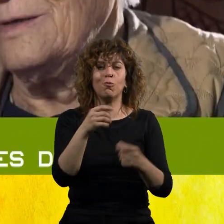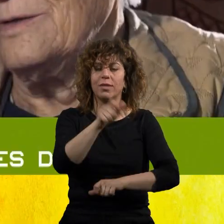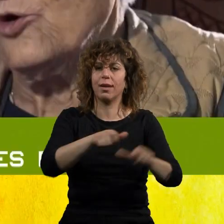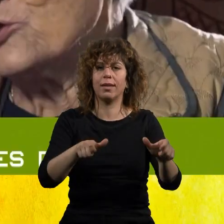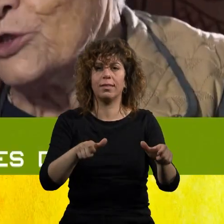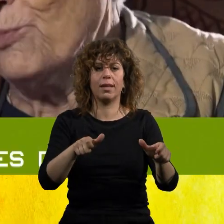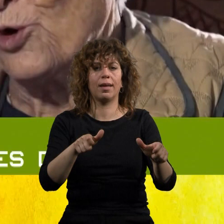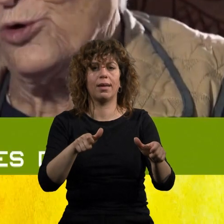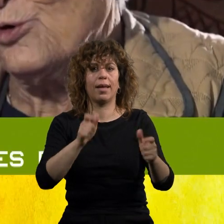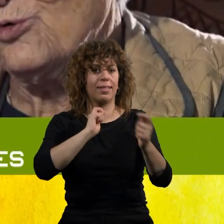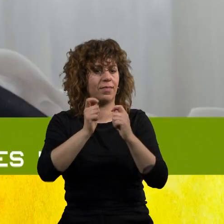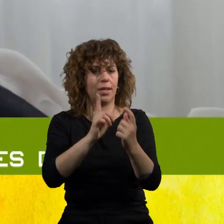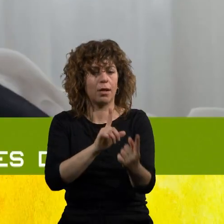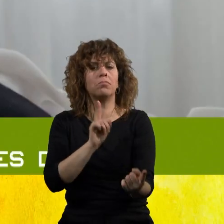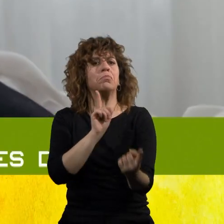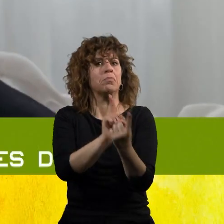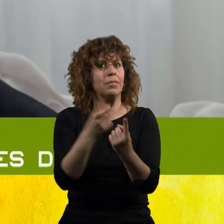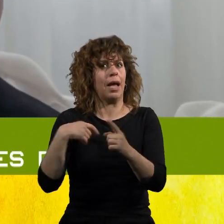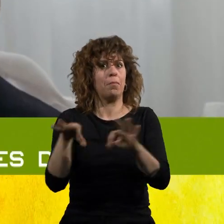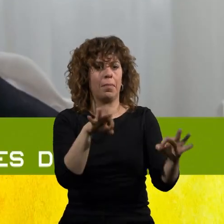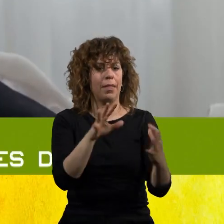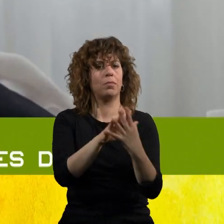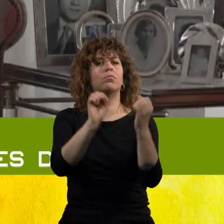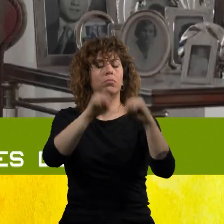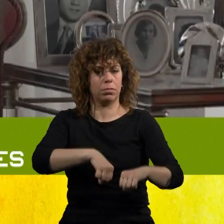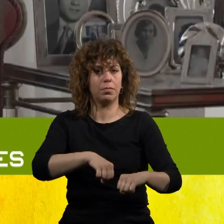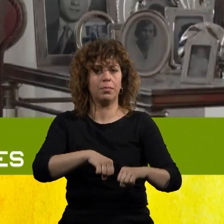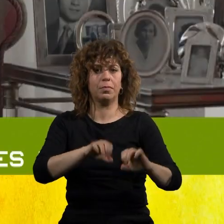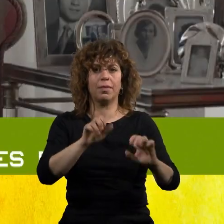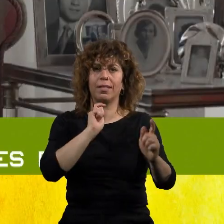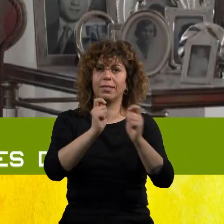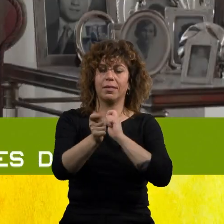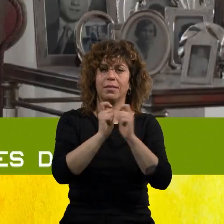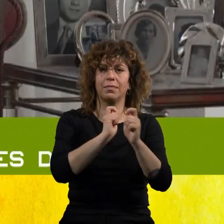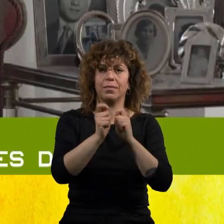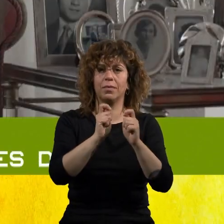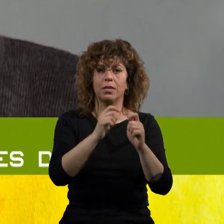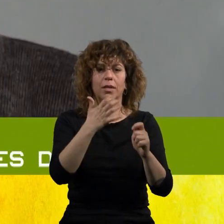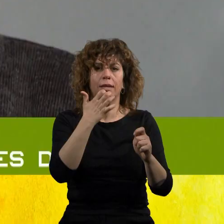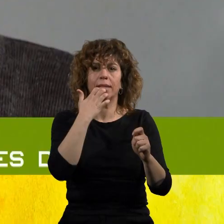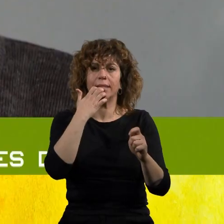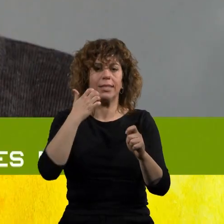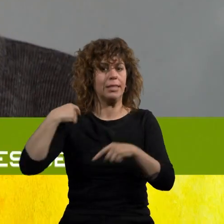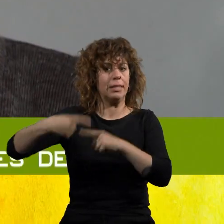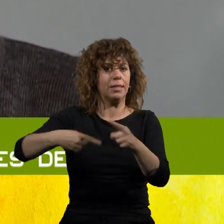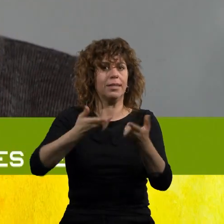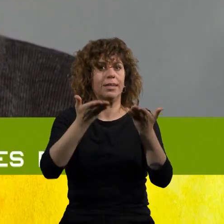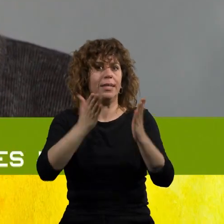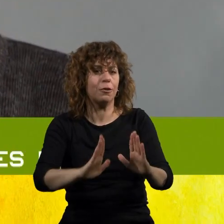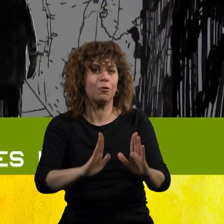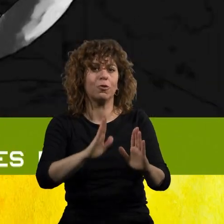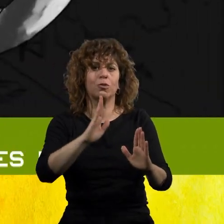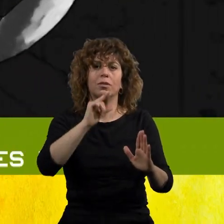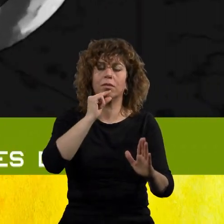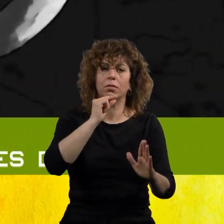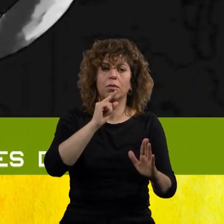yo iba a entrevistar, o sea, que ya tenía la entrevista pactada, digamos, ¿no? Sobre todo cuando eran hijos o descendientes directos, y de repente a las semanas